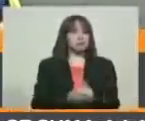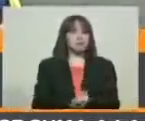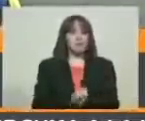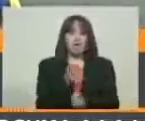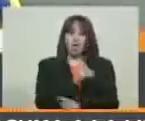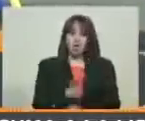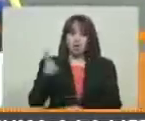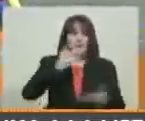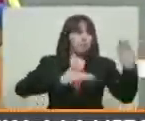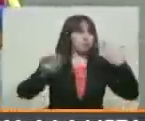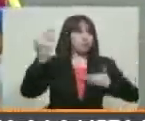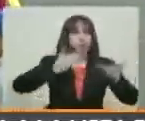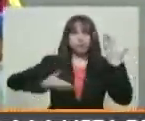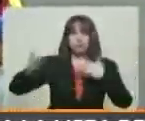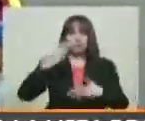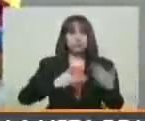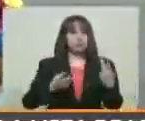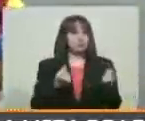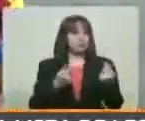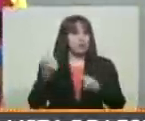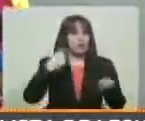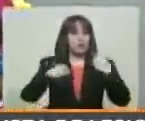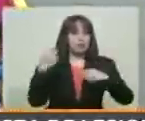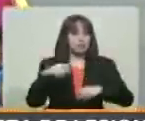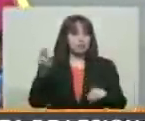uso e intercambio comercial.